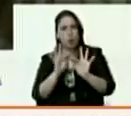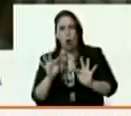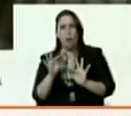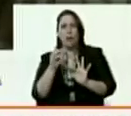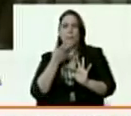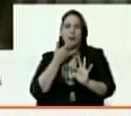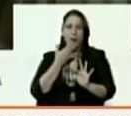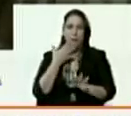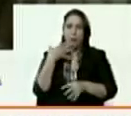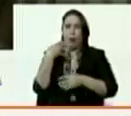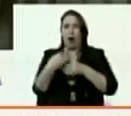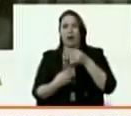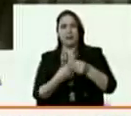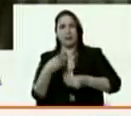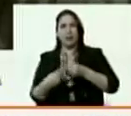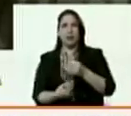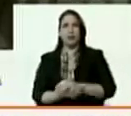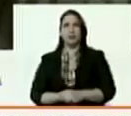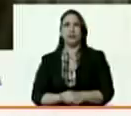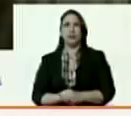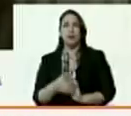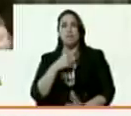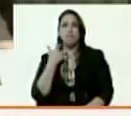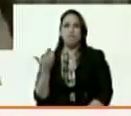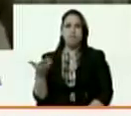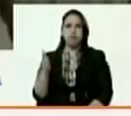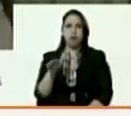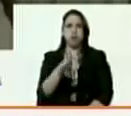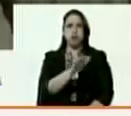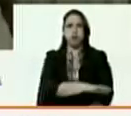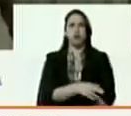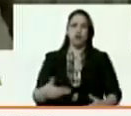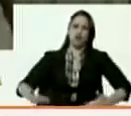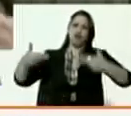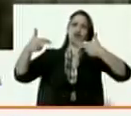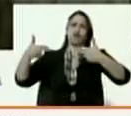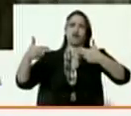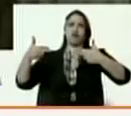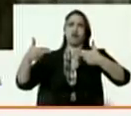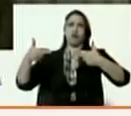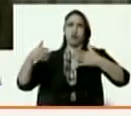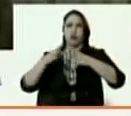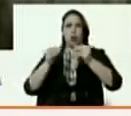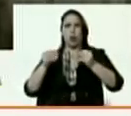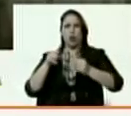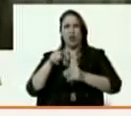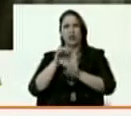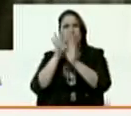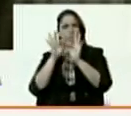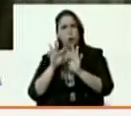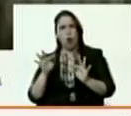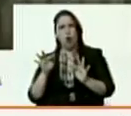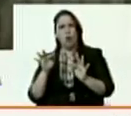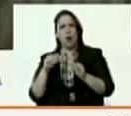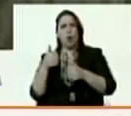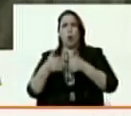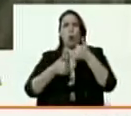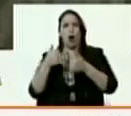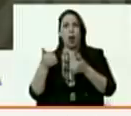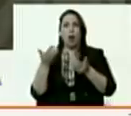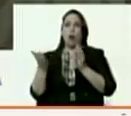llegar a matarnos los unos a los otros. No, la manera es esa. La manera es